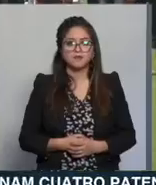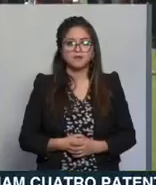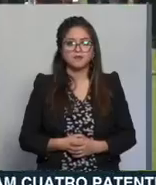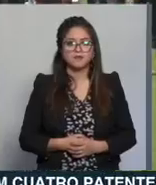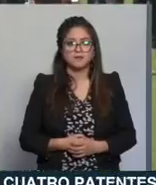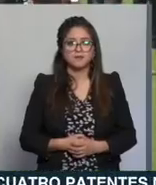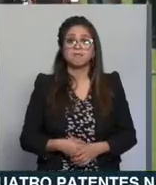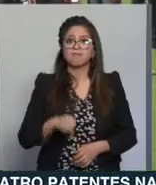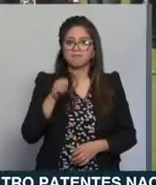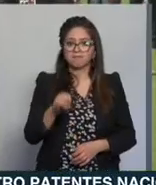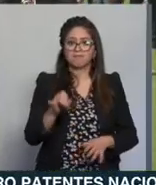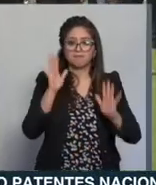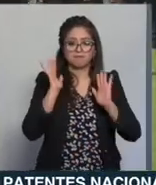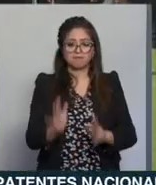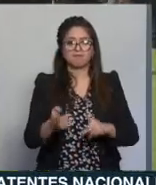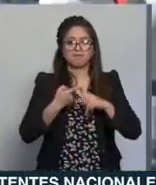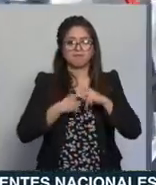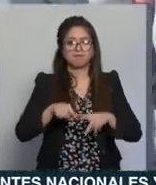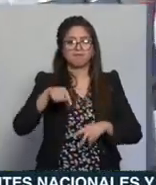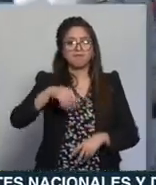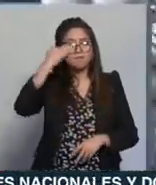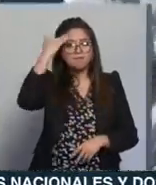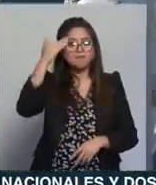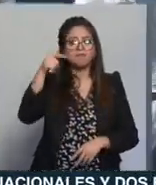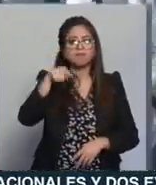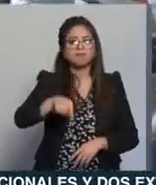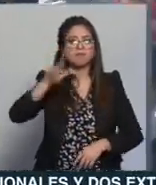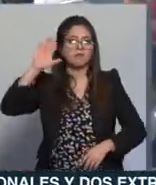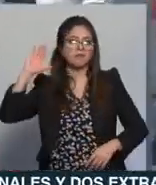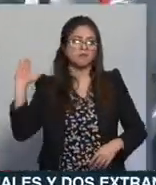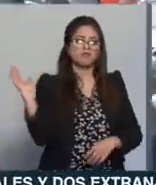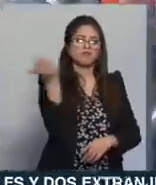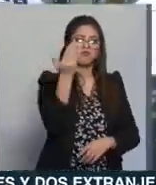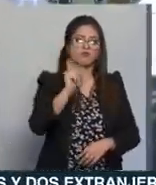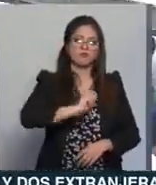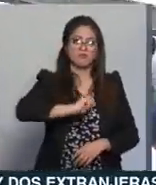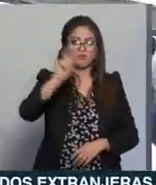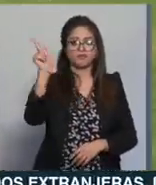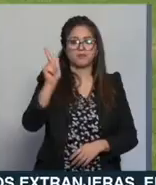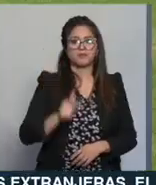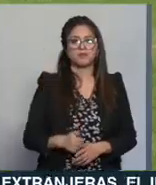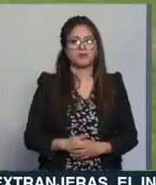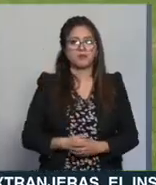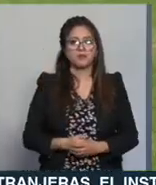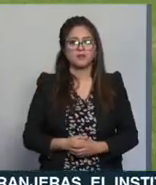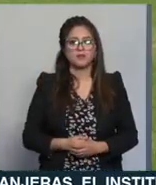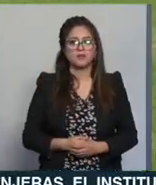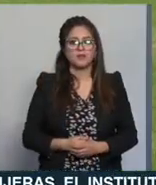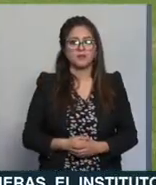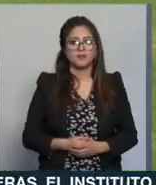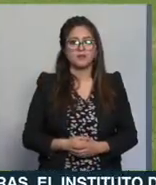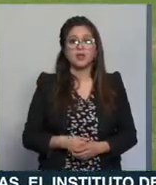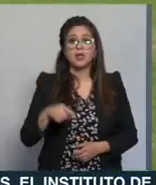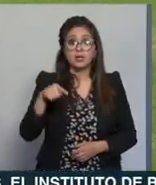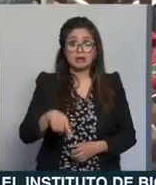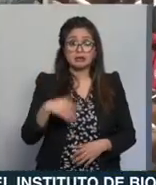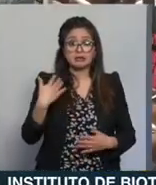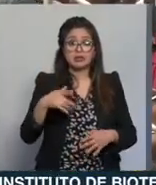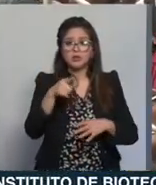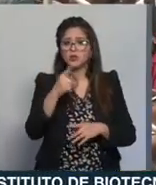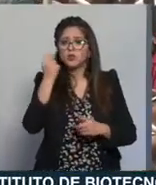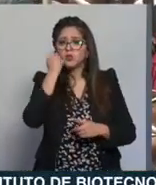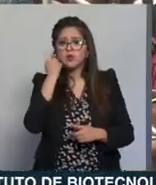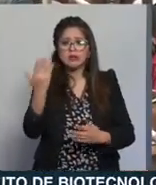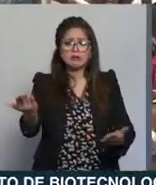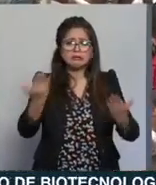Así es, arrancó una temporada más de la Liga de Fútbol Americano Profesional. Es por eso que, sin importar el calor